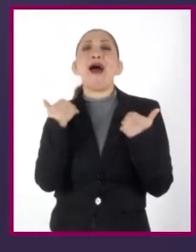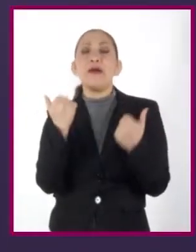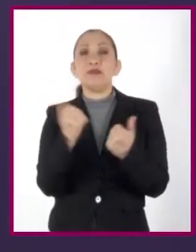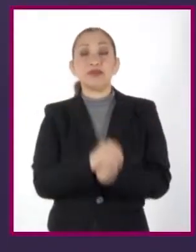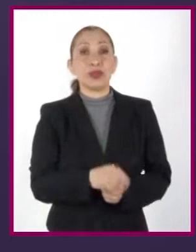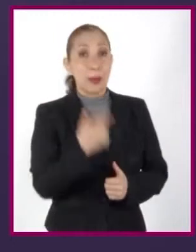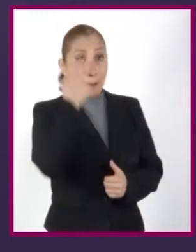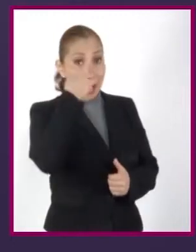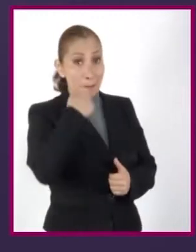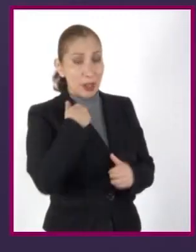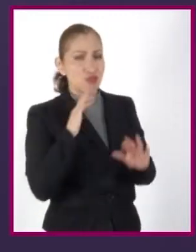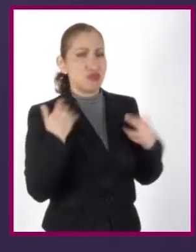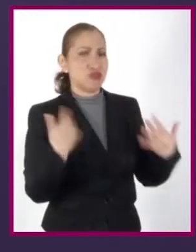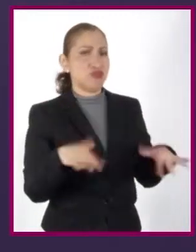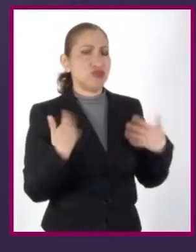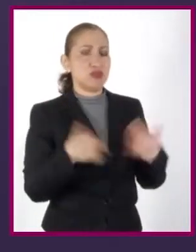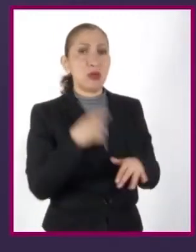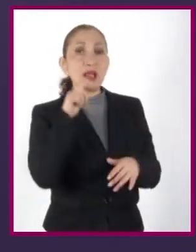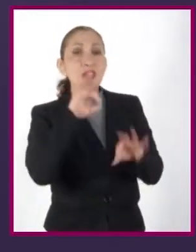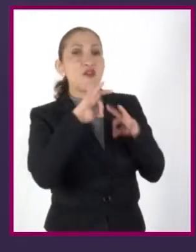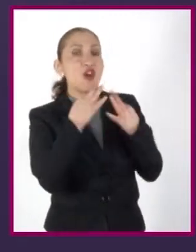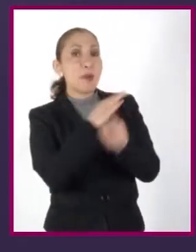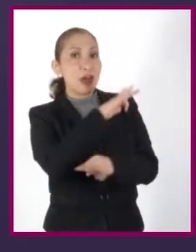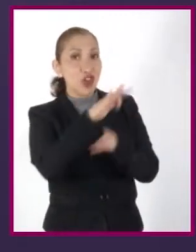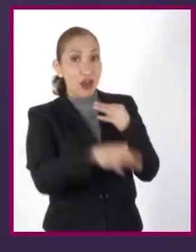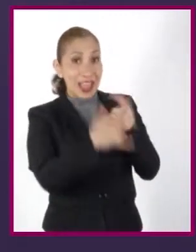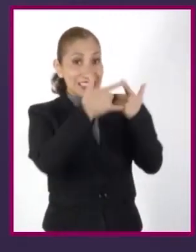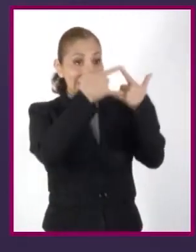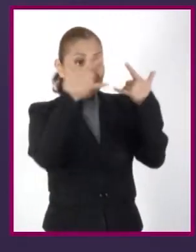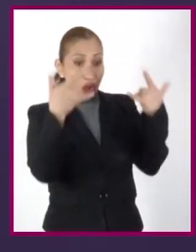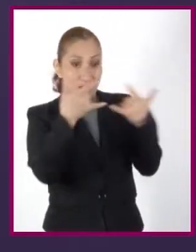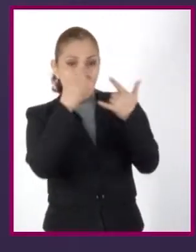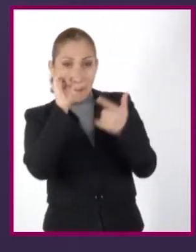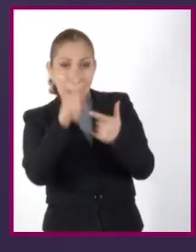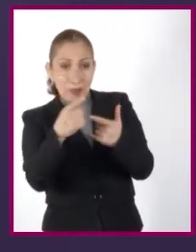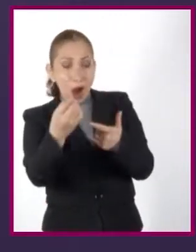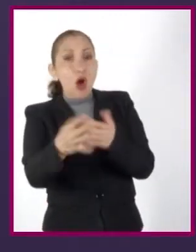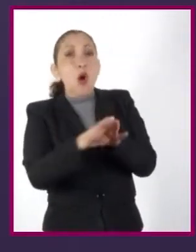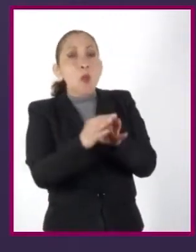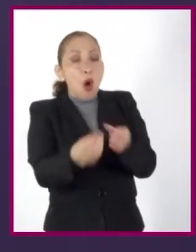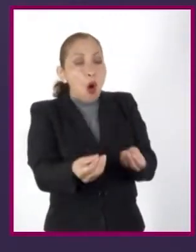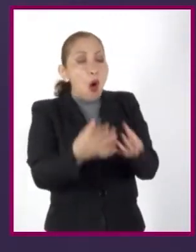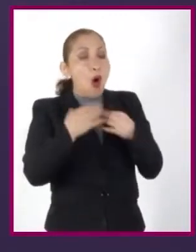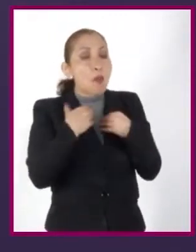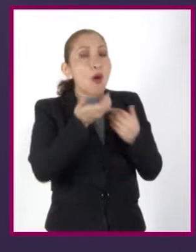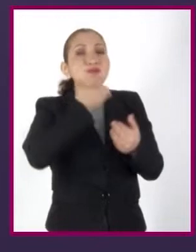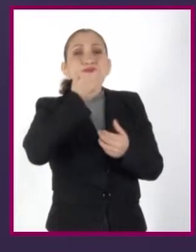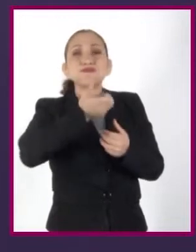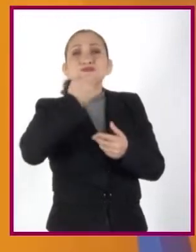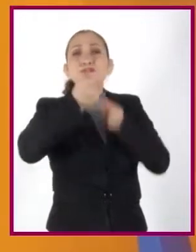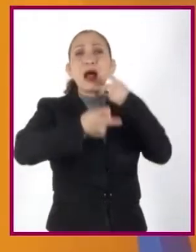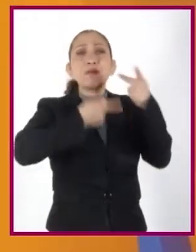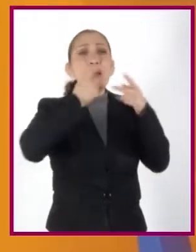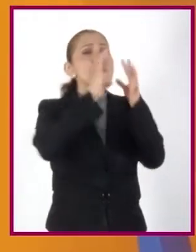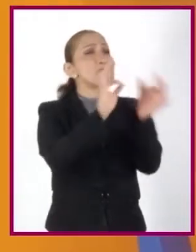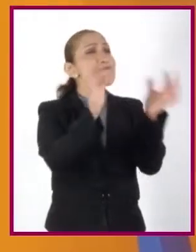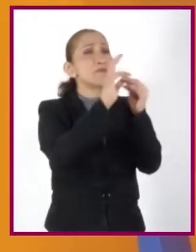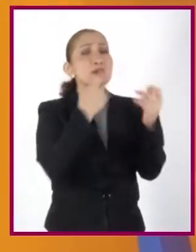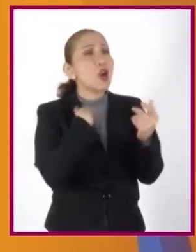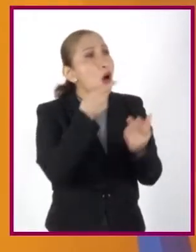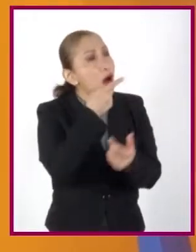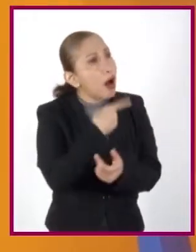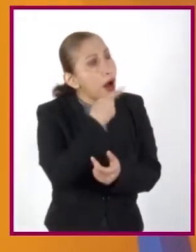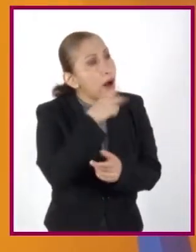lo que me parece maravilloso es la forma en que todas esas historias llegan a nosotros a través de la tradición oral. Ahora